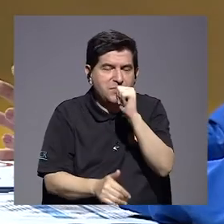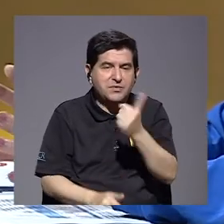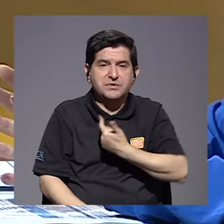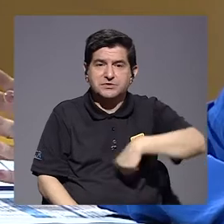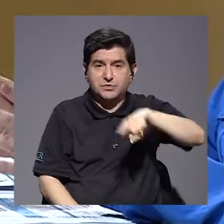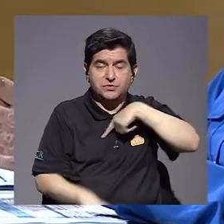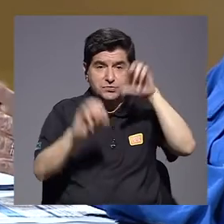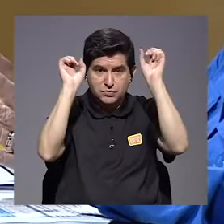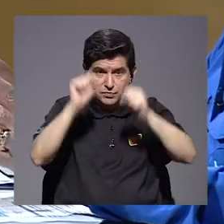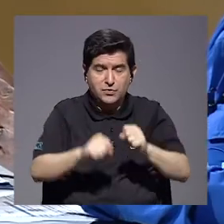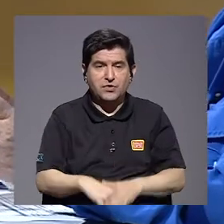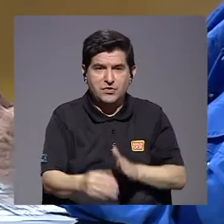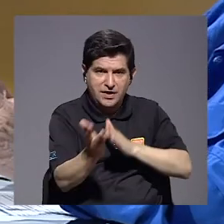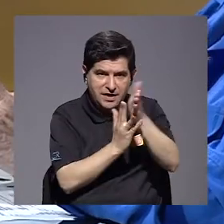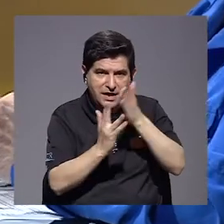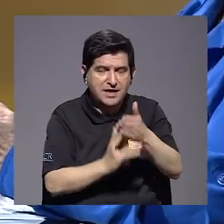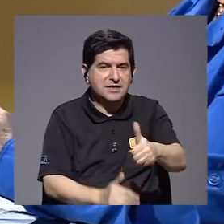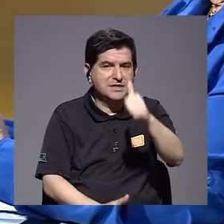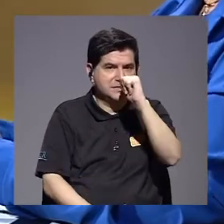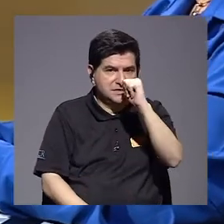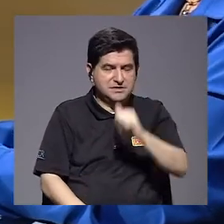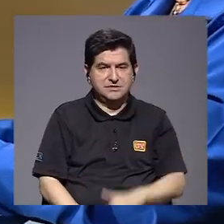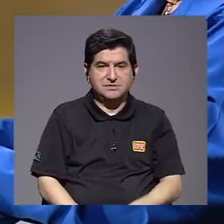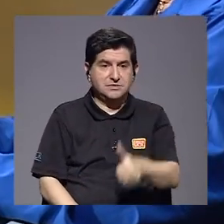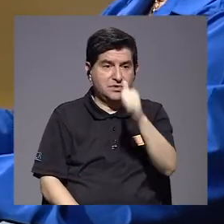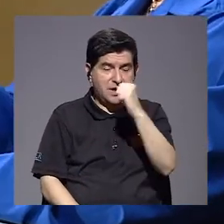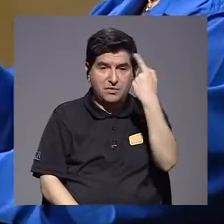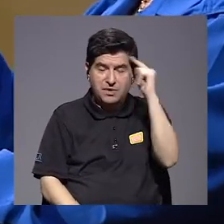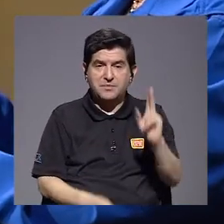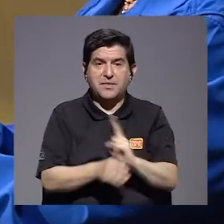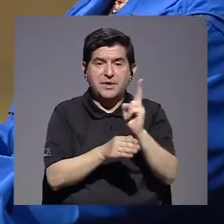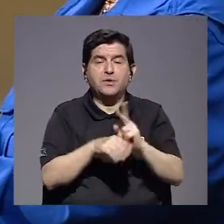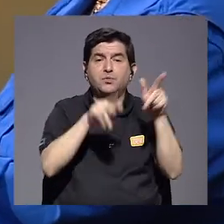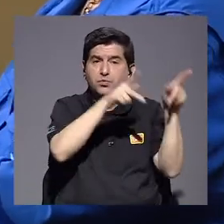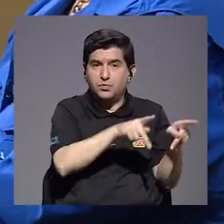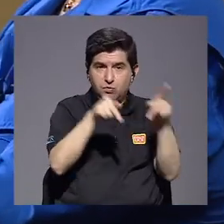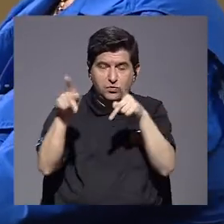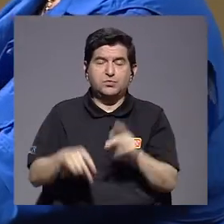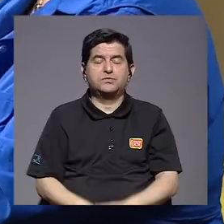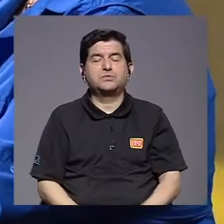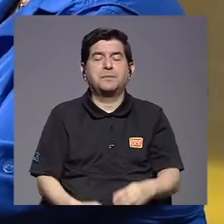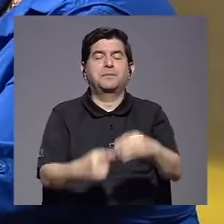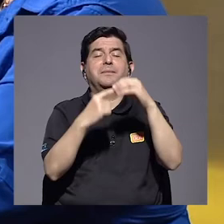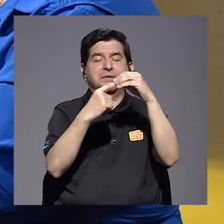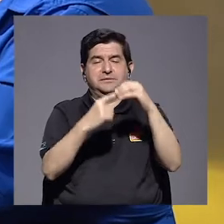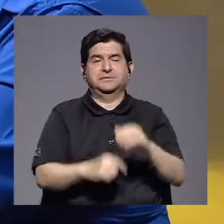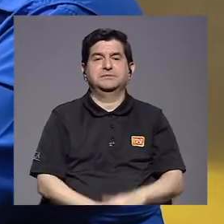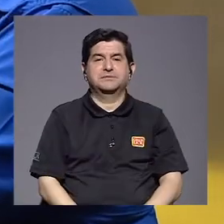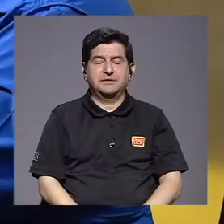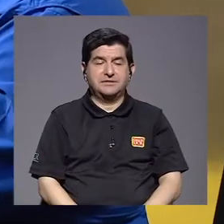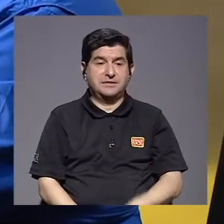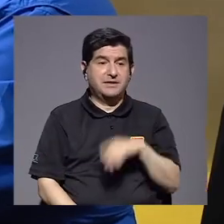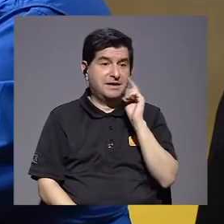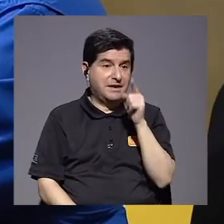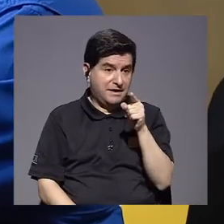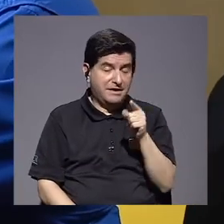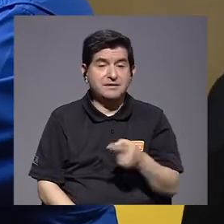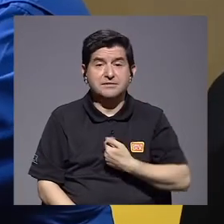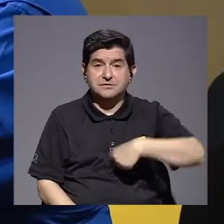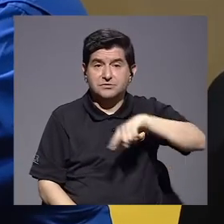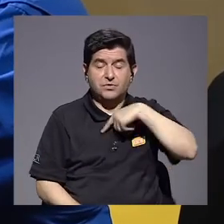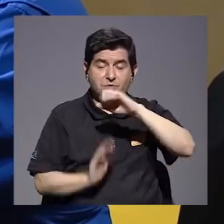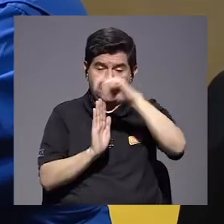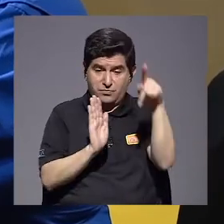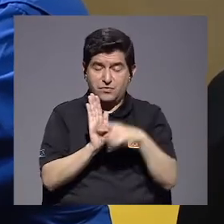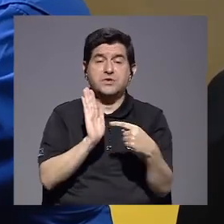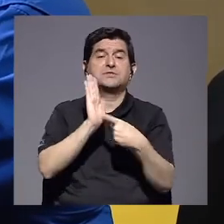logramos nosotros que el acceso al agua para consumo humano, sea el prioritario. Uh-huh. Y esto está en